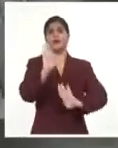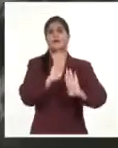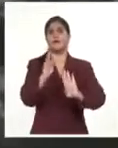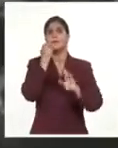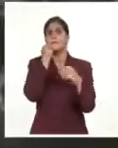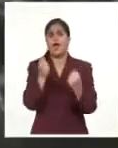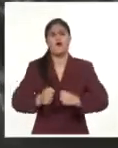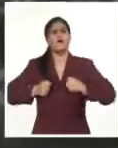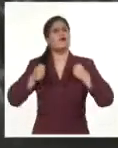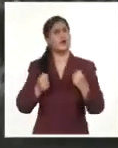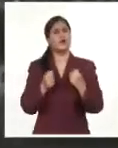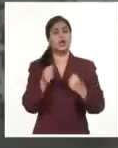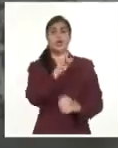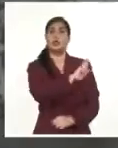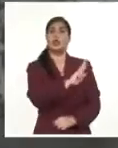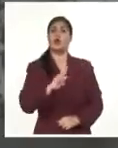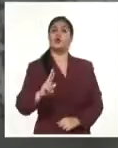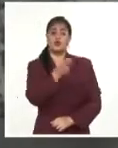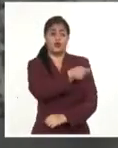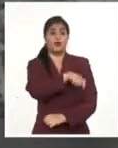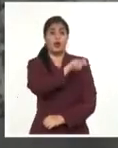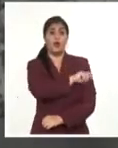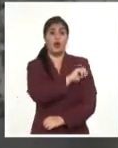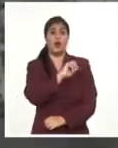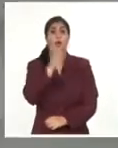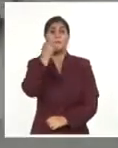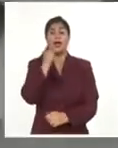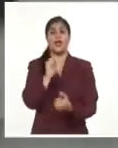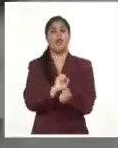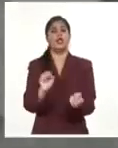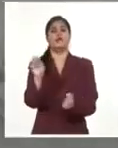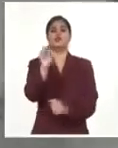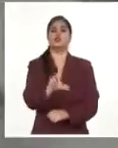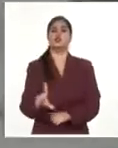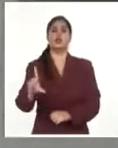solo una revolución popular, también socialista.